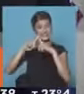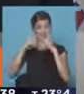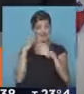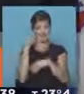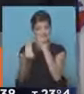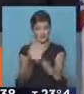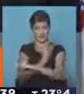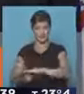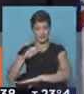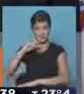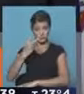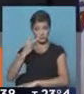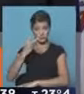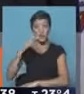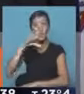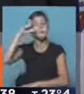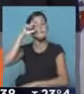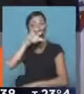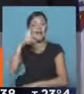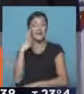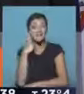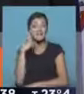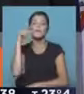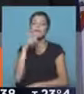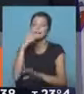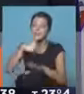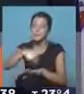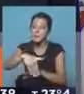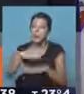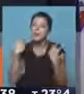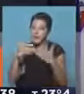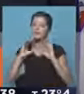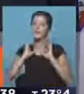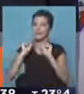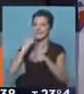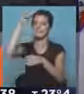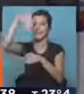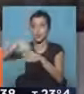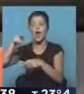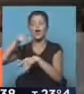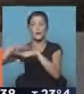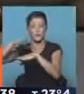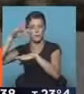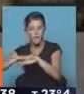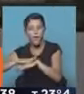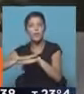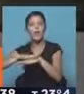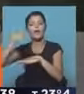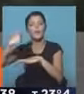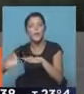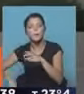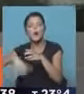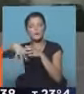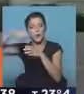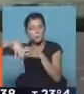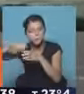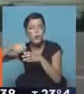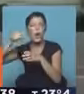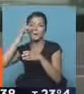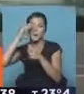palin aparece entre las probables opciones para la secretaria interior que se ocupa de la explotación de los recursos naturales federales